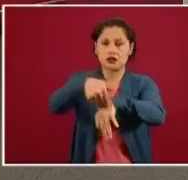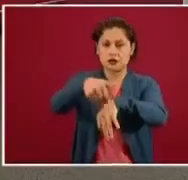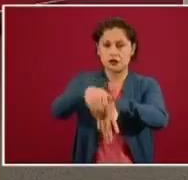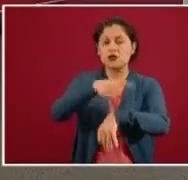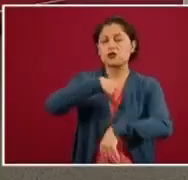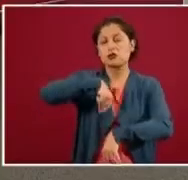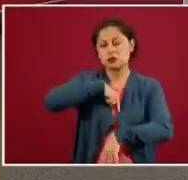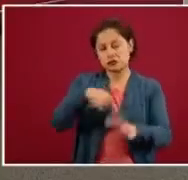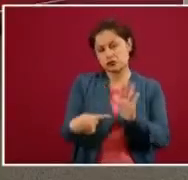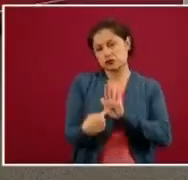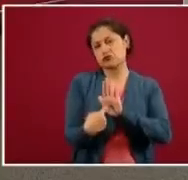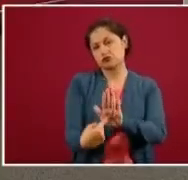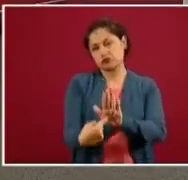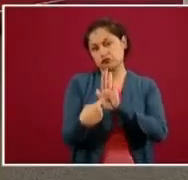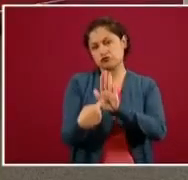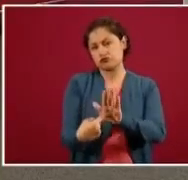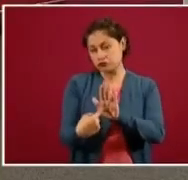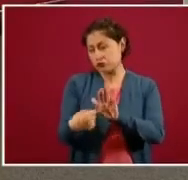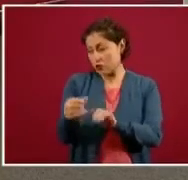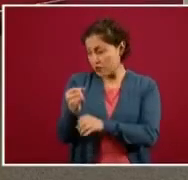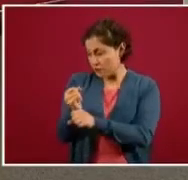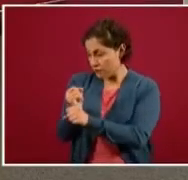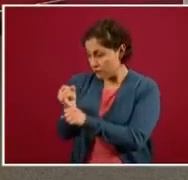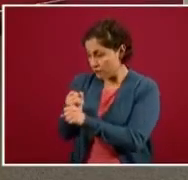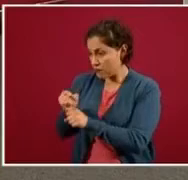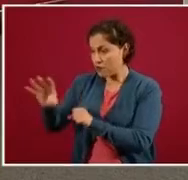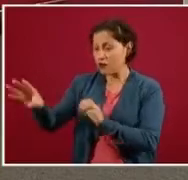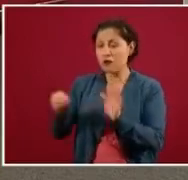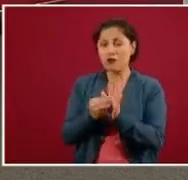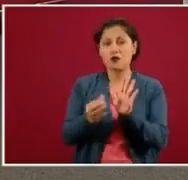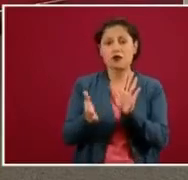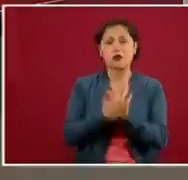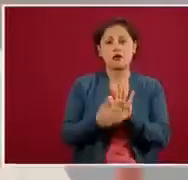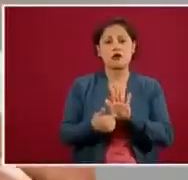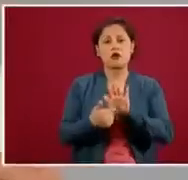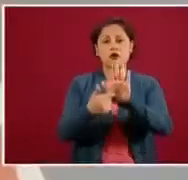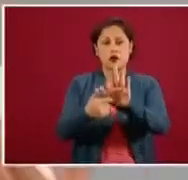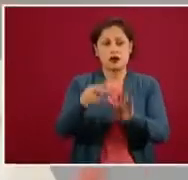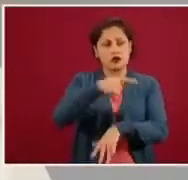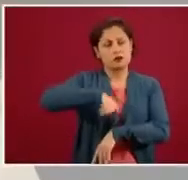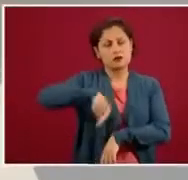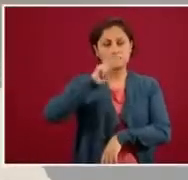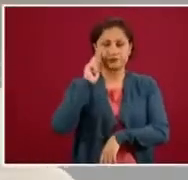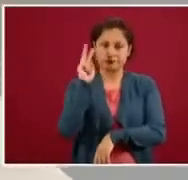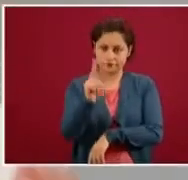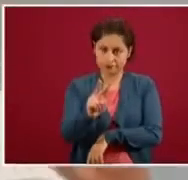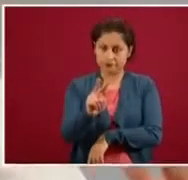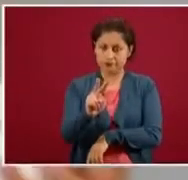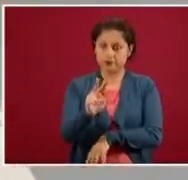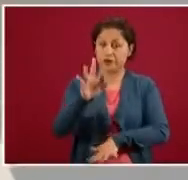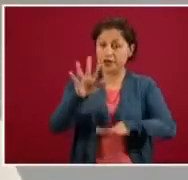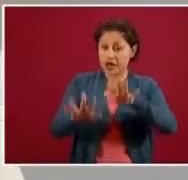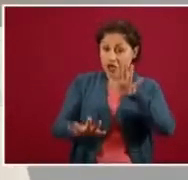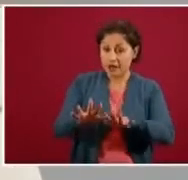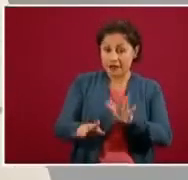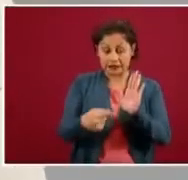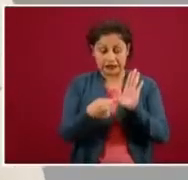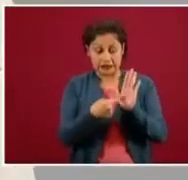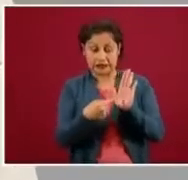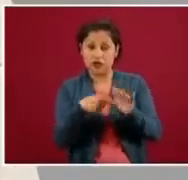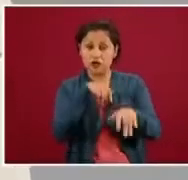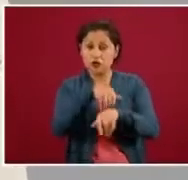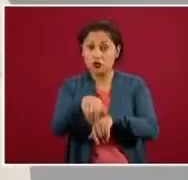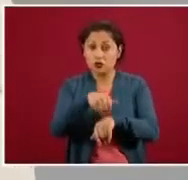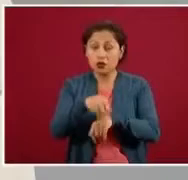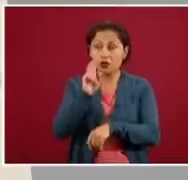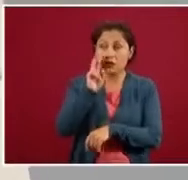conforme existen los datos, los ponemos a disposición. A veces esos datos nos van a llevar a decir, qué bien, esto no